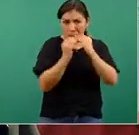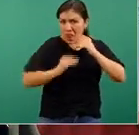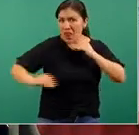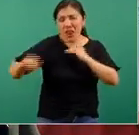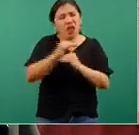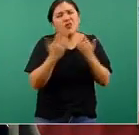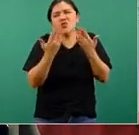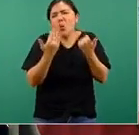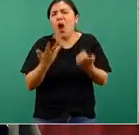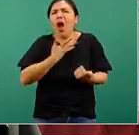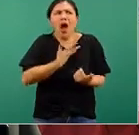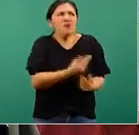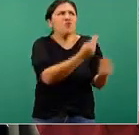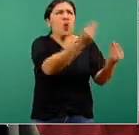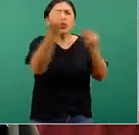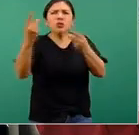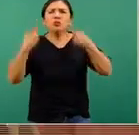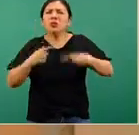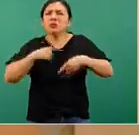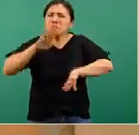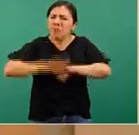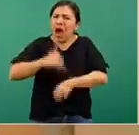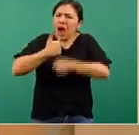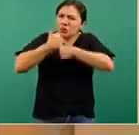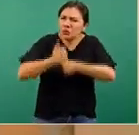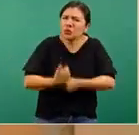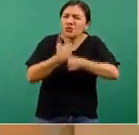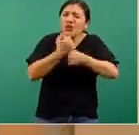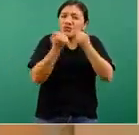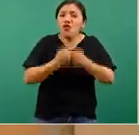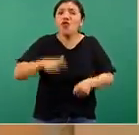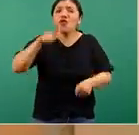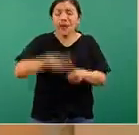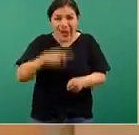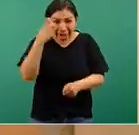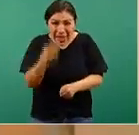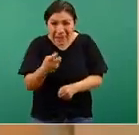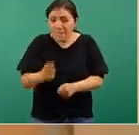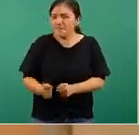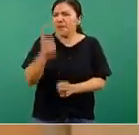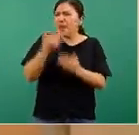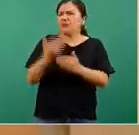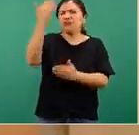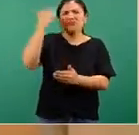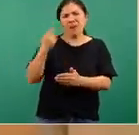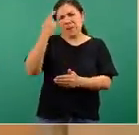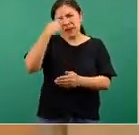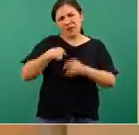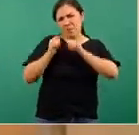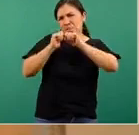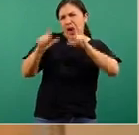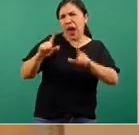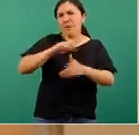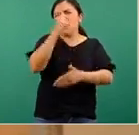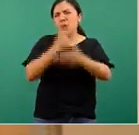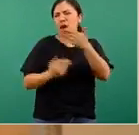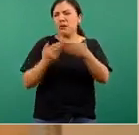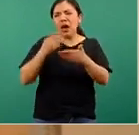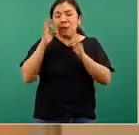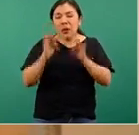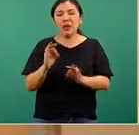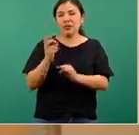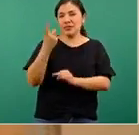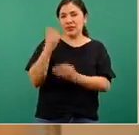una enorme vulnerabilidad social. Esto lo comentamos desde que presentamos el programa en diciembre del año